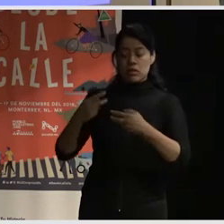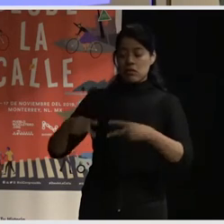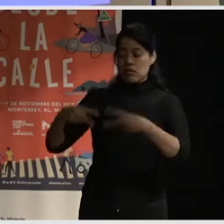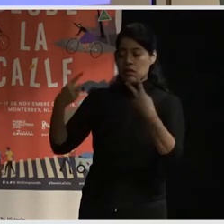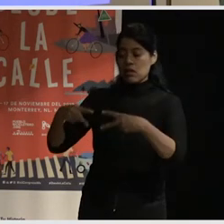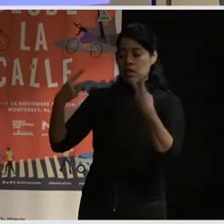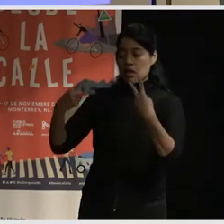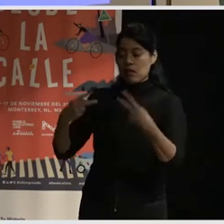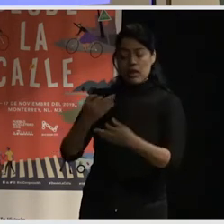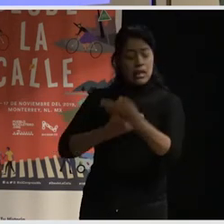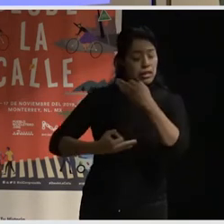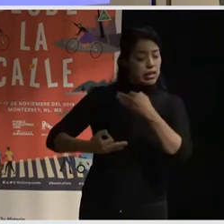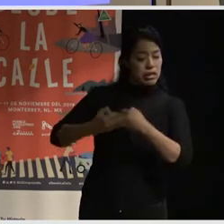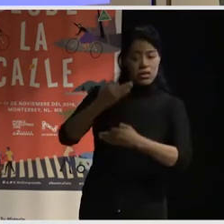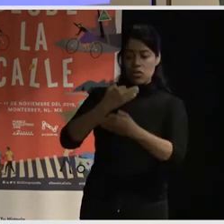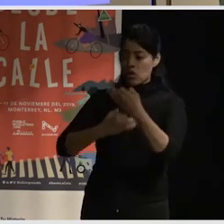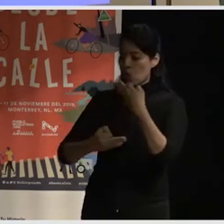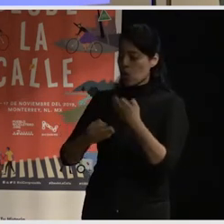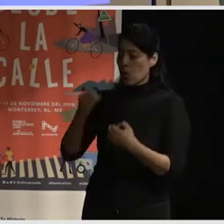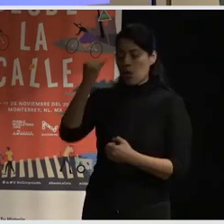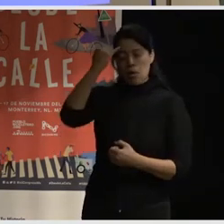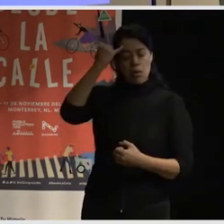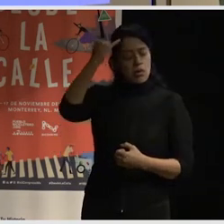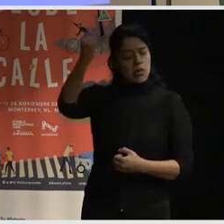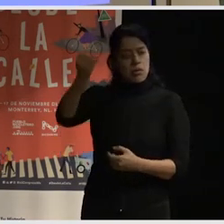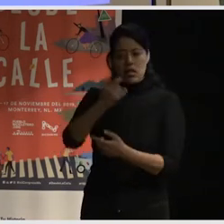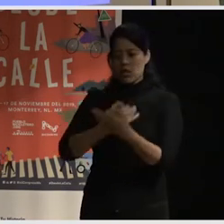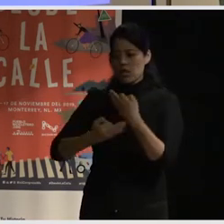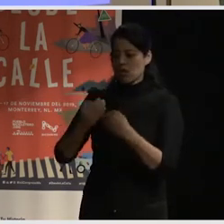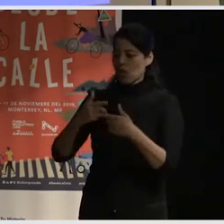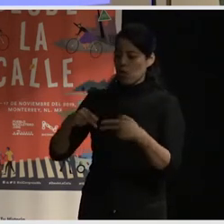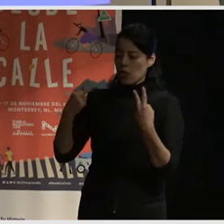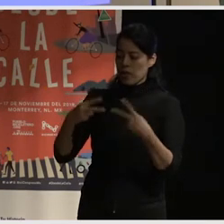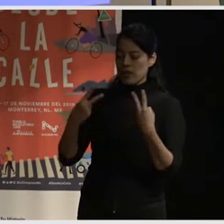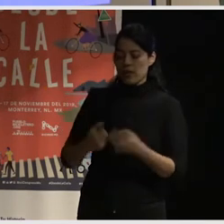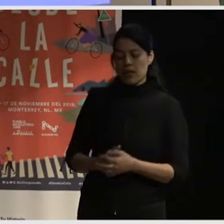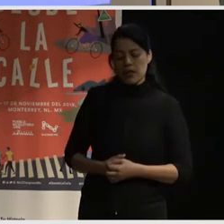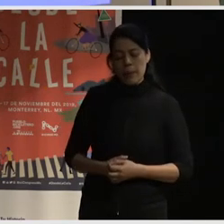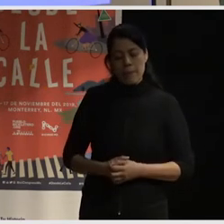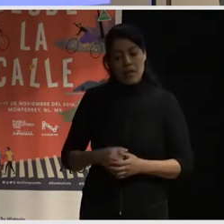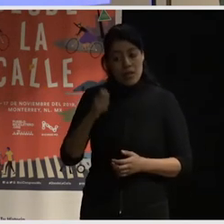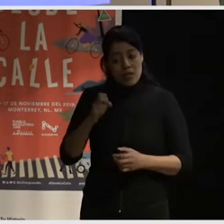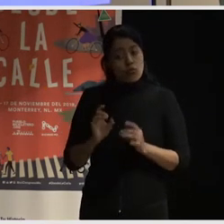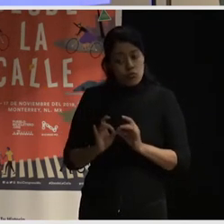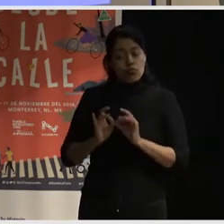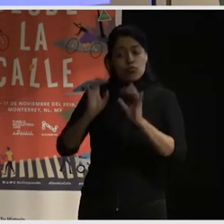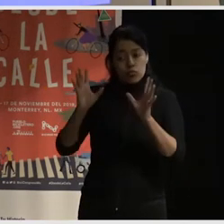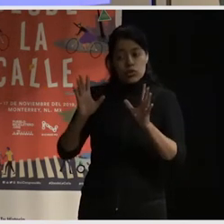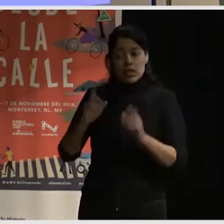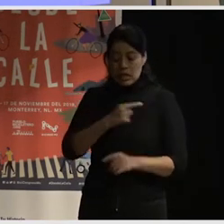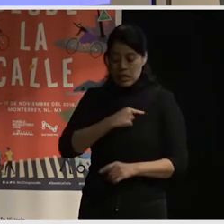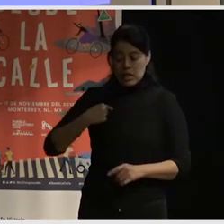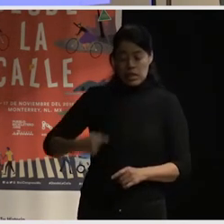de todo todo lo que nos podamos imaginar entonces pues eso ya pasa ya pasa en china